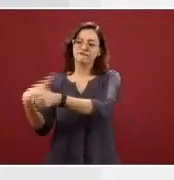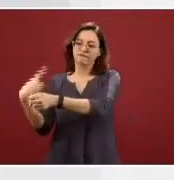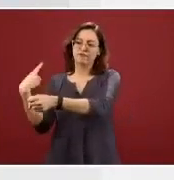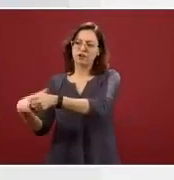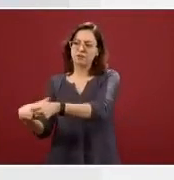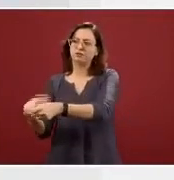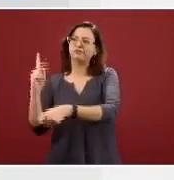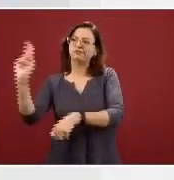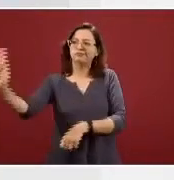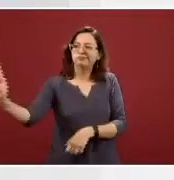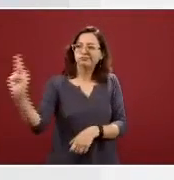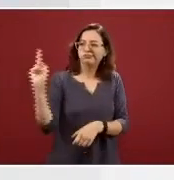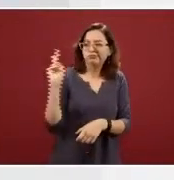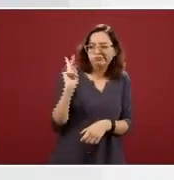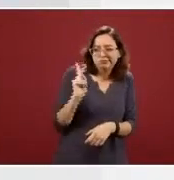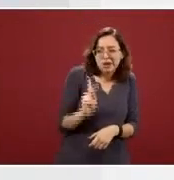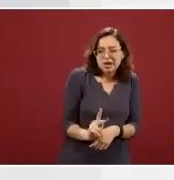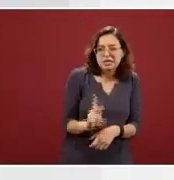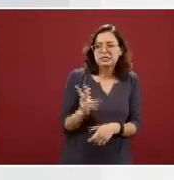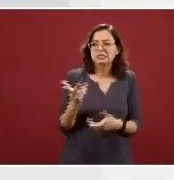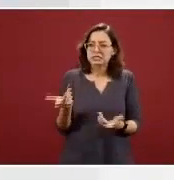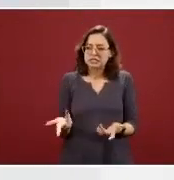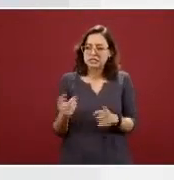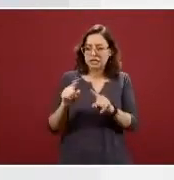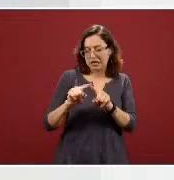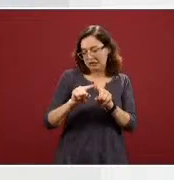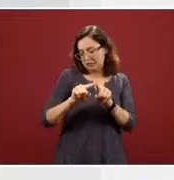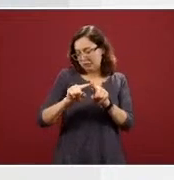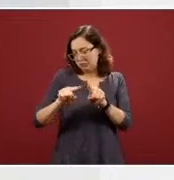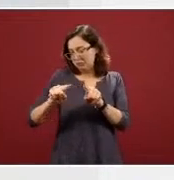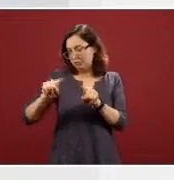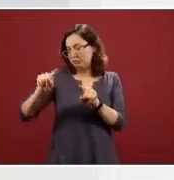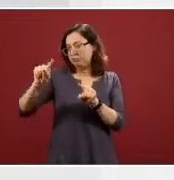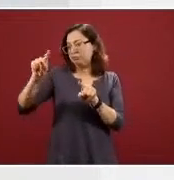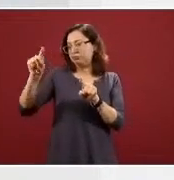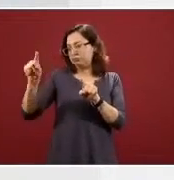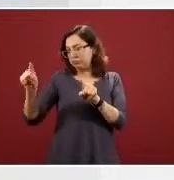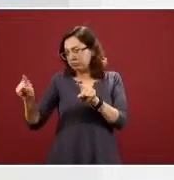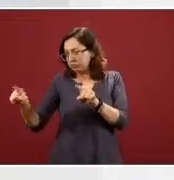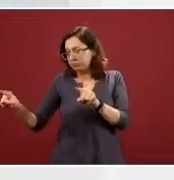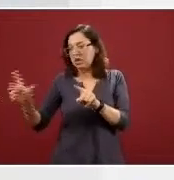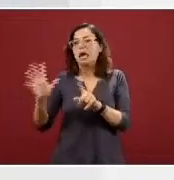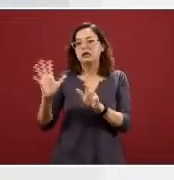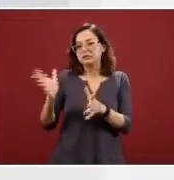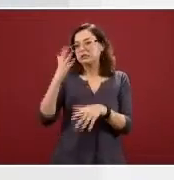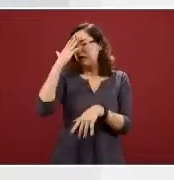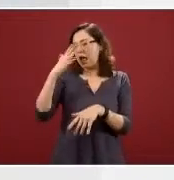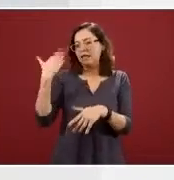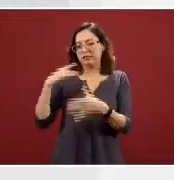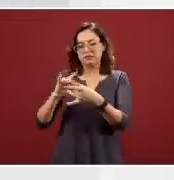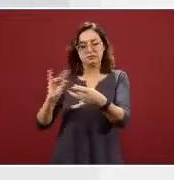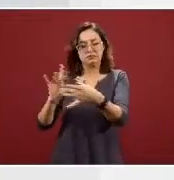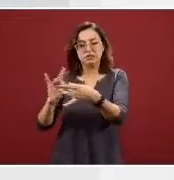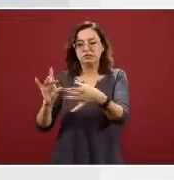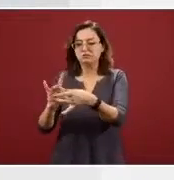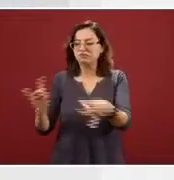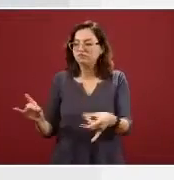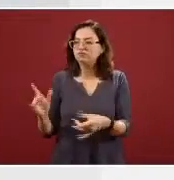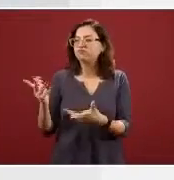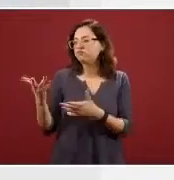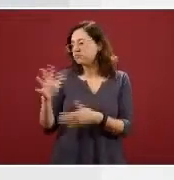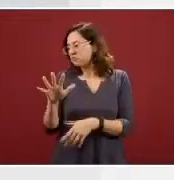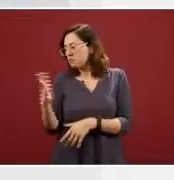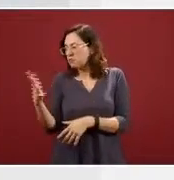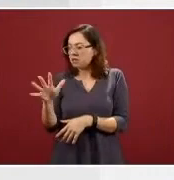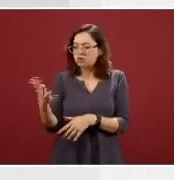tanto asumiendo que estaba a la mitad de esta curva epidémica que también ya he descrito extensamente en conferencias previas, asumimos que la carga de toda